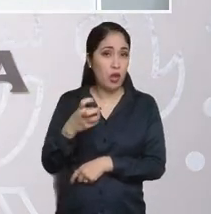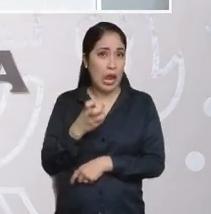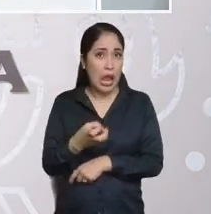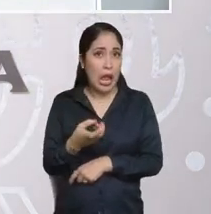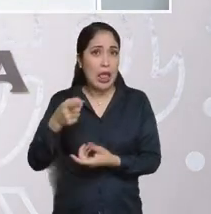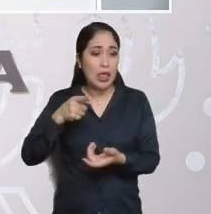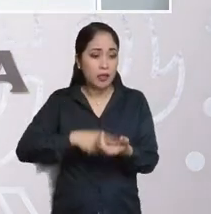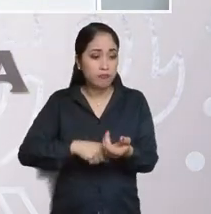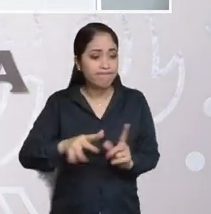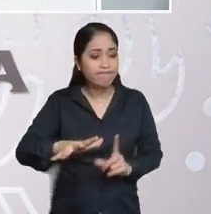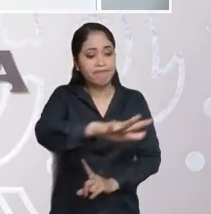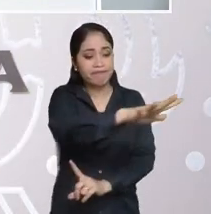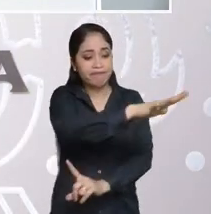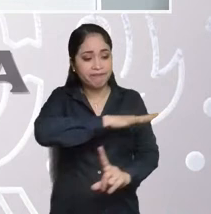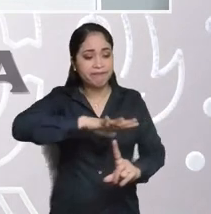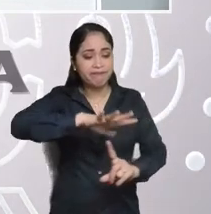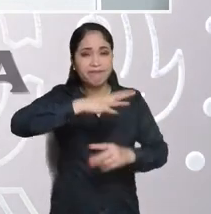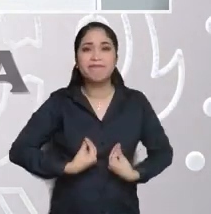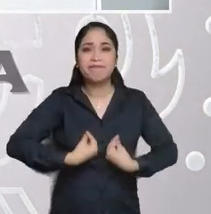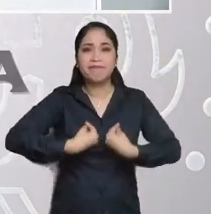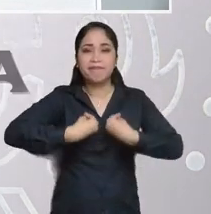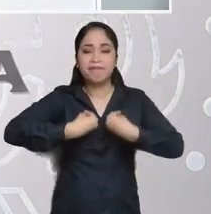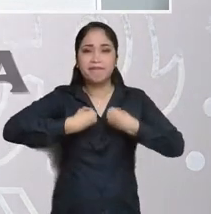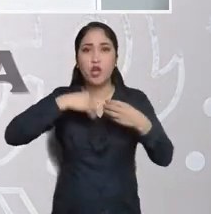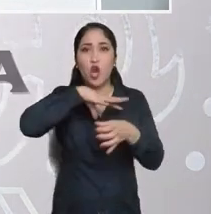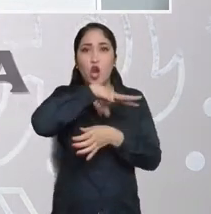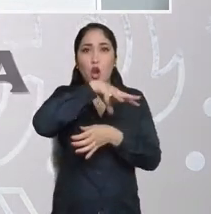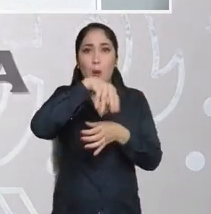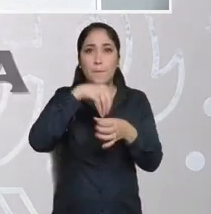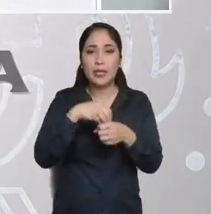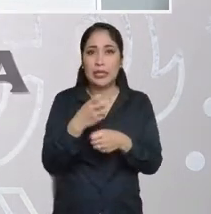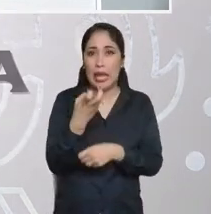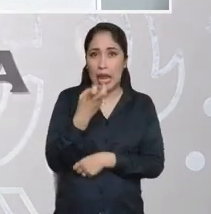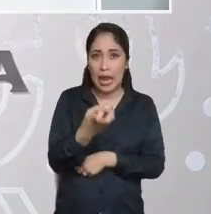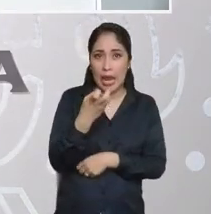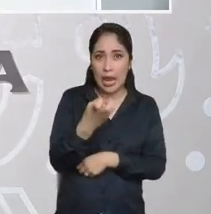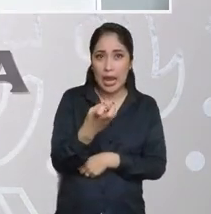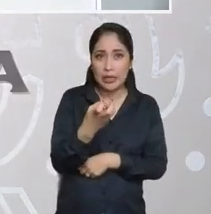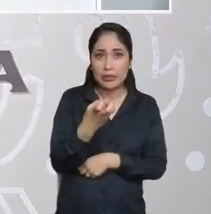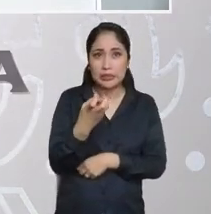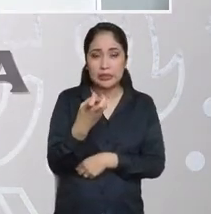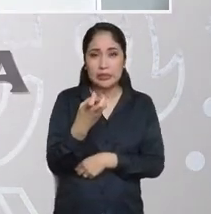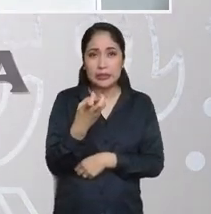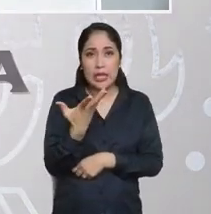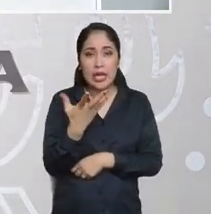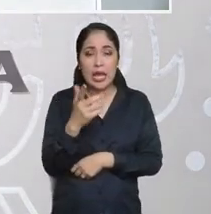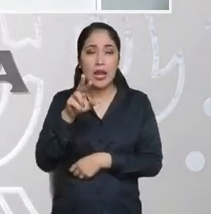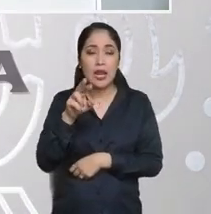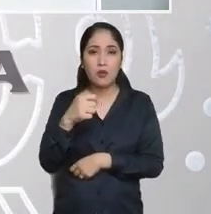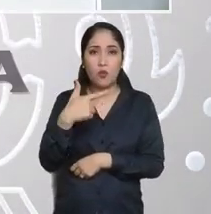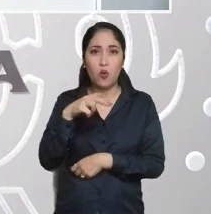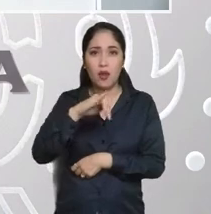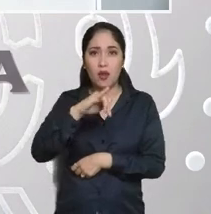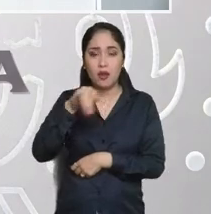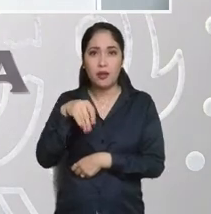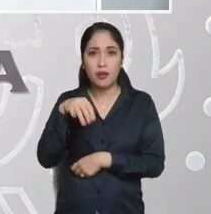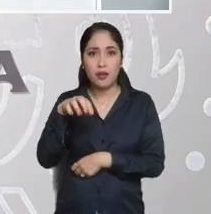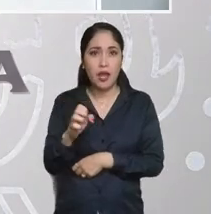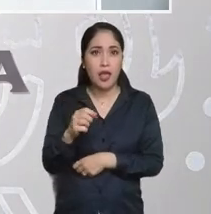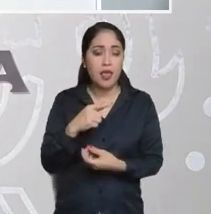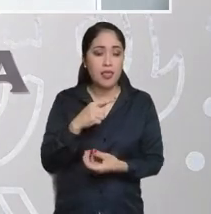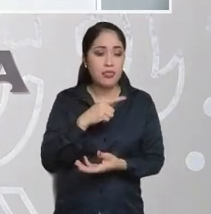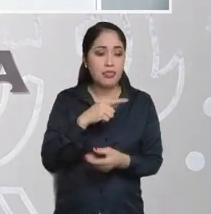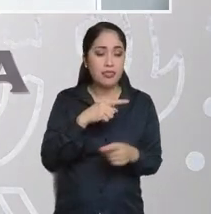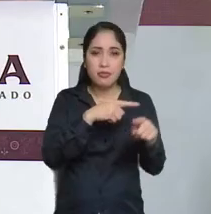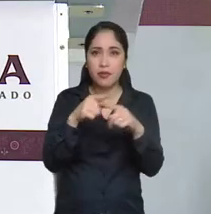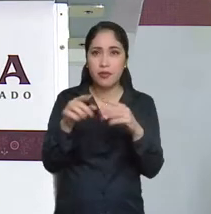la vida y, por supuesto, debe ser el lenguaje que se utilice en todas las leyes y comunicaciones oficiales. Se propone, por último,